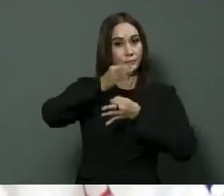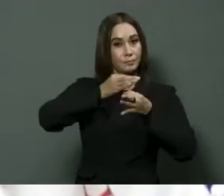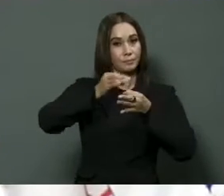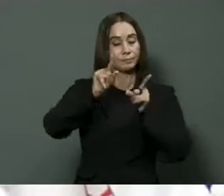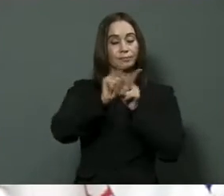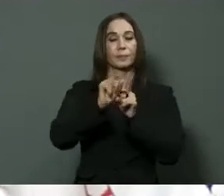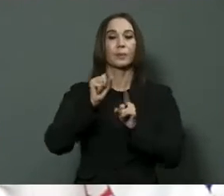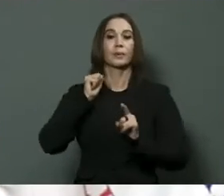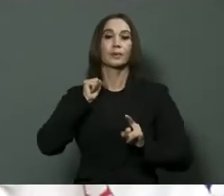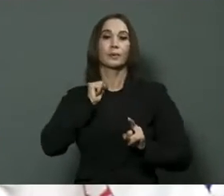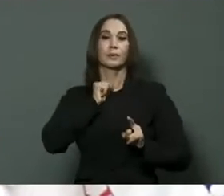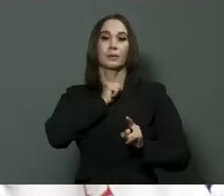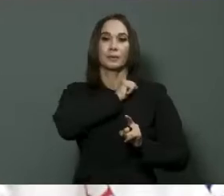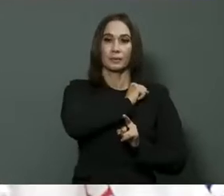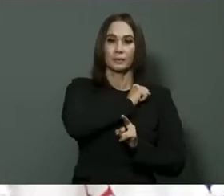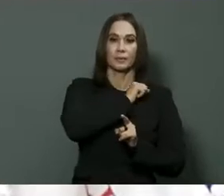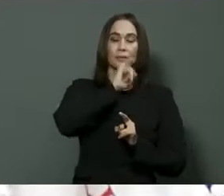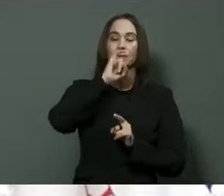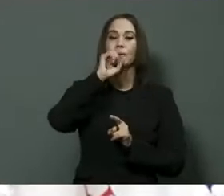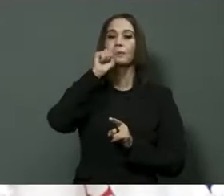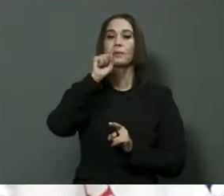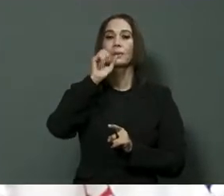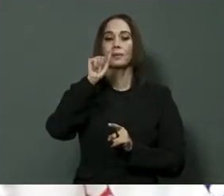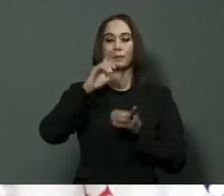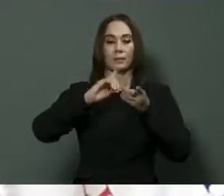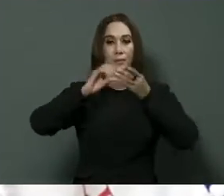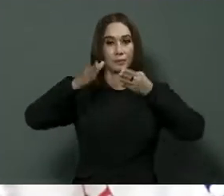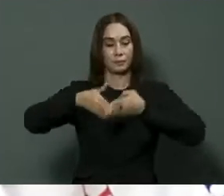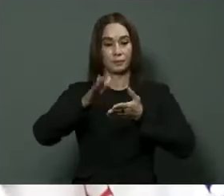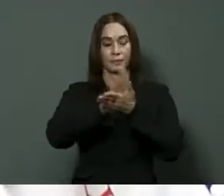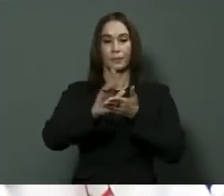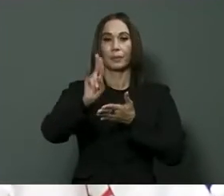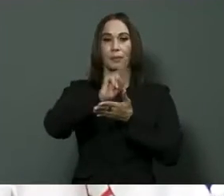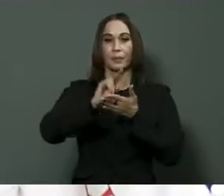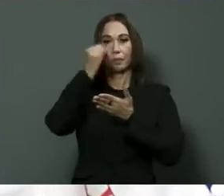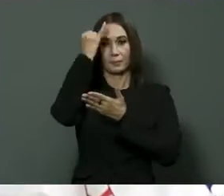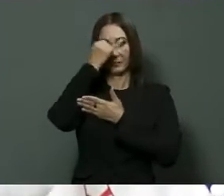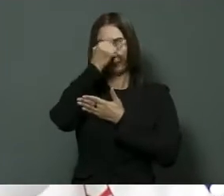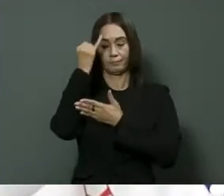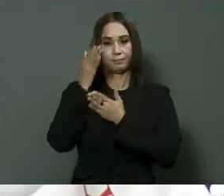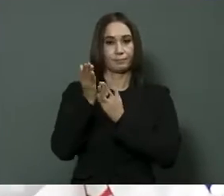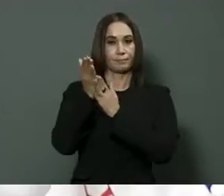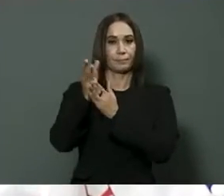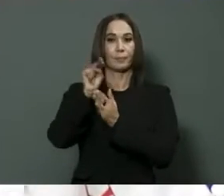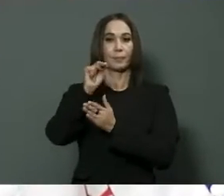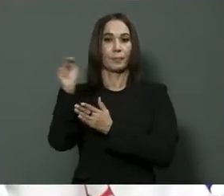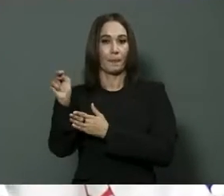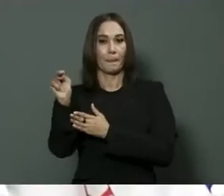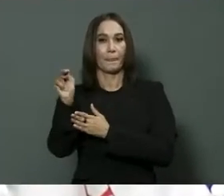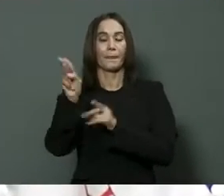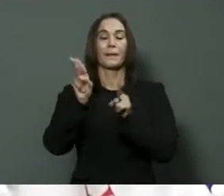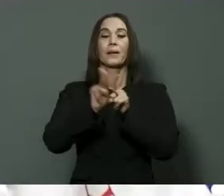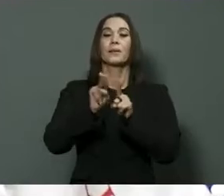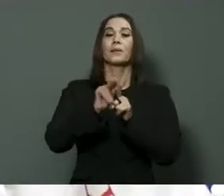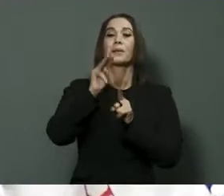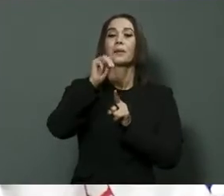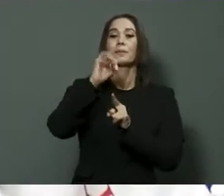reverendo padre Isaac García, director de la Universidad Nordestana. Miguel Ángel de Jesús